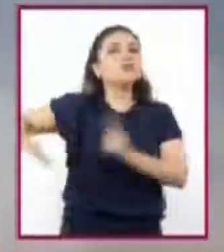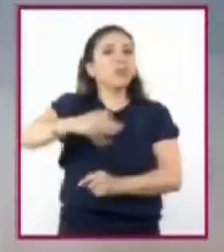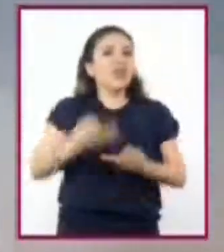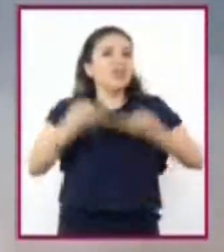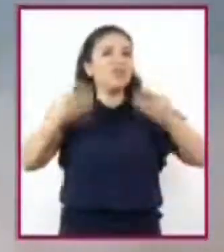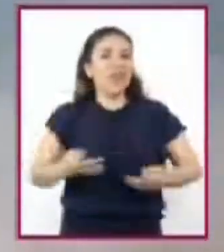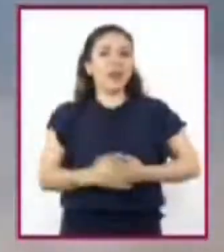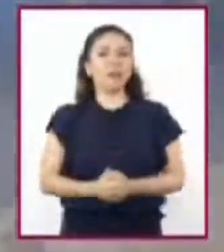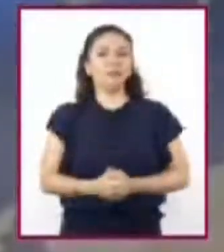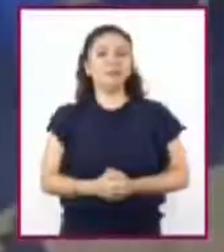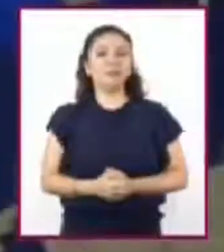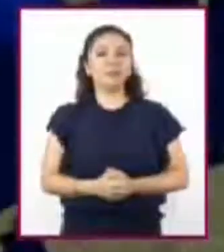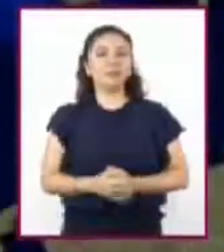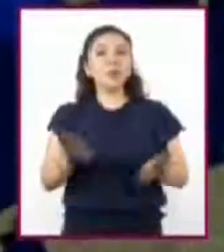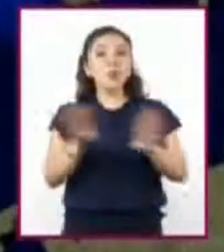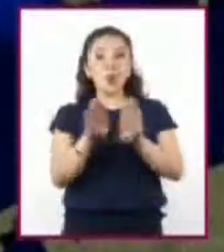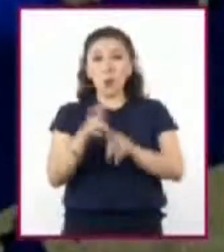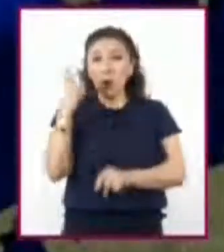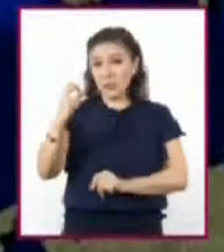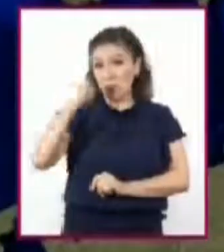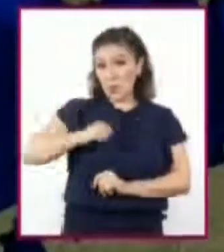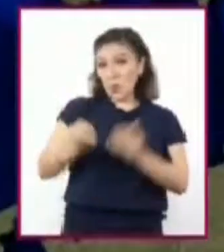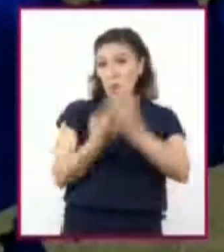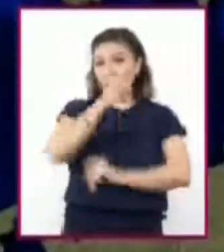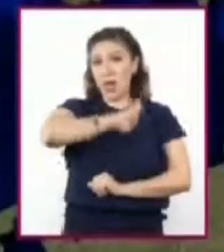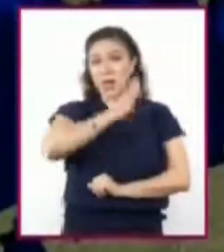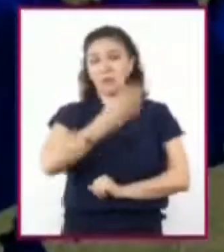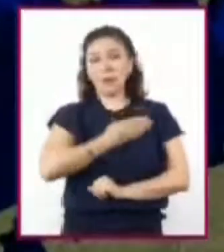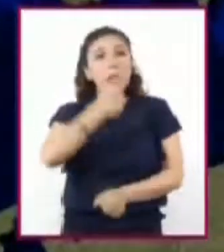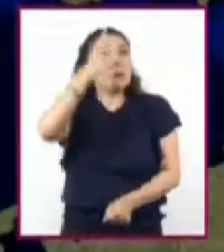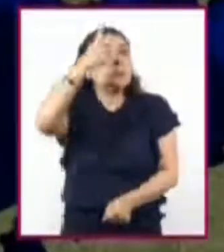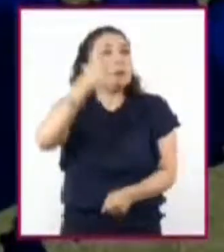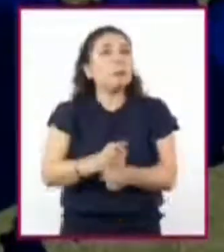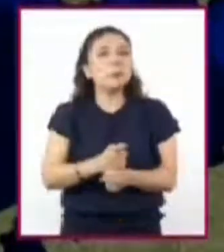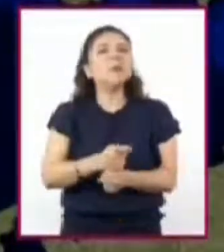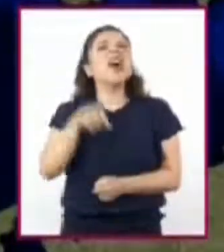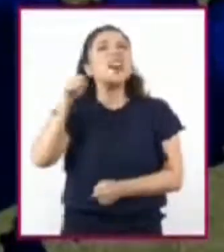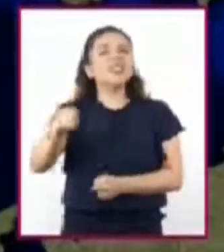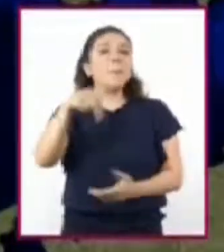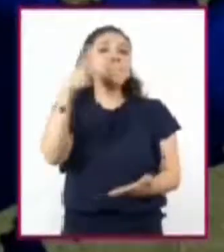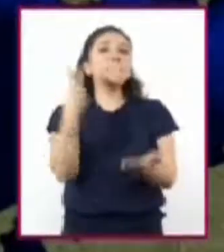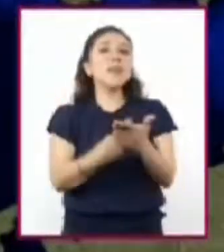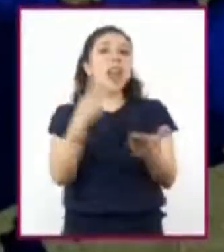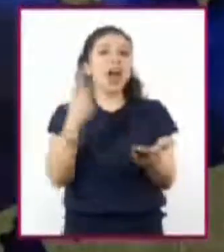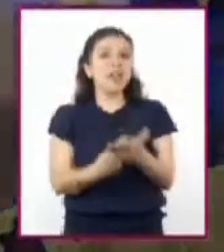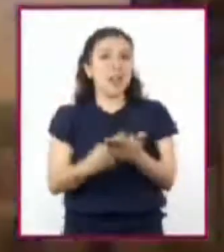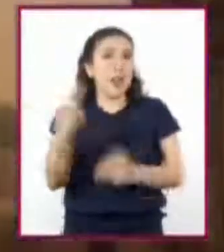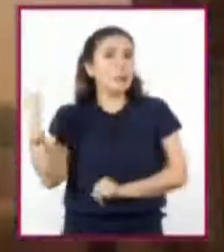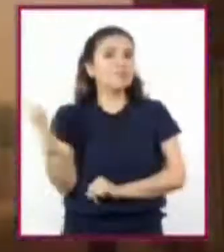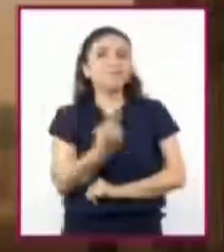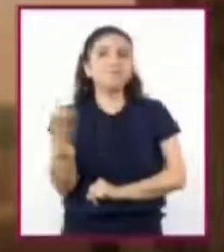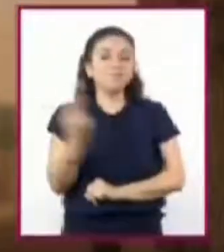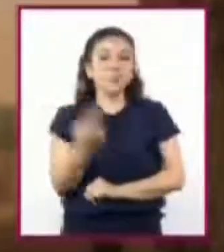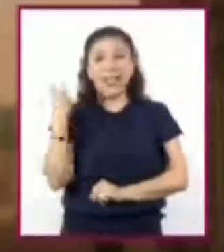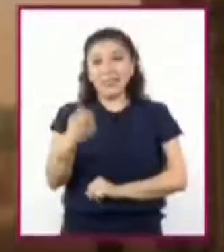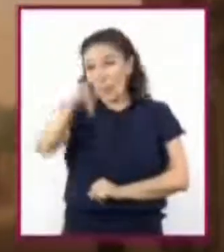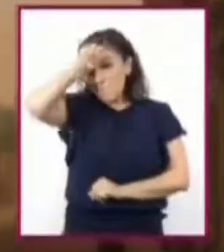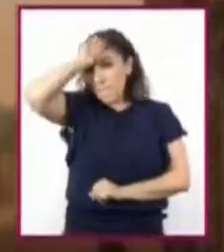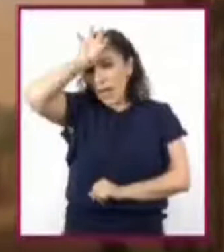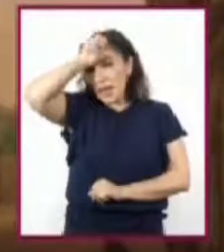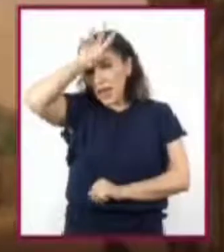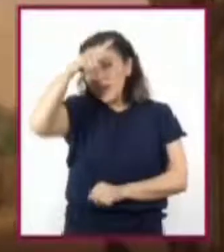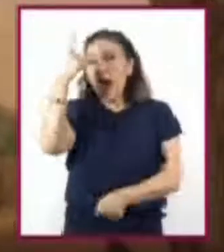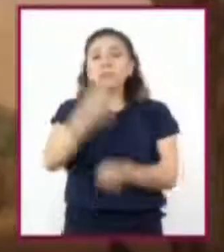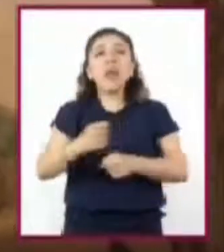conquistados. En el caso de la Nueva España, fue principalmente la de plata, de manera que la minería se convirtió